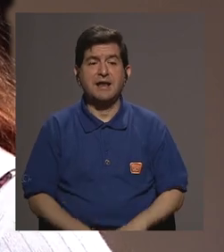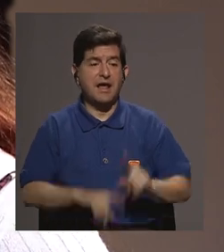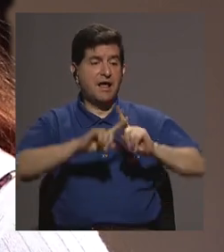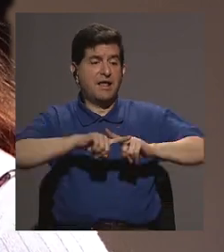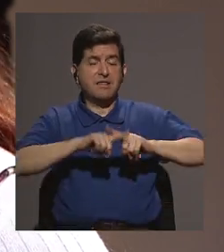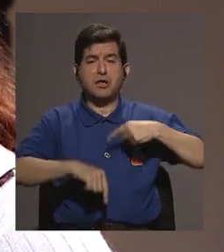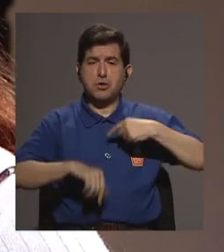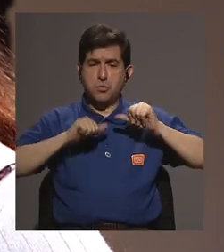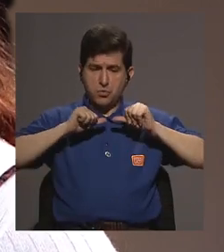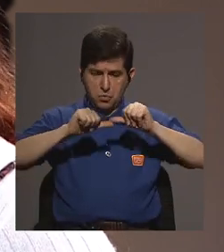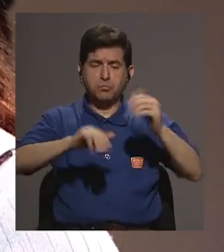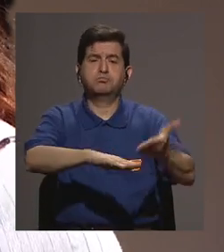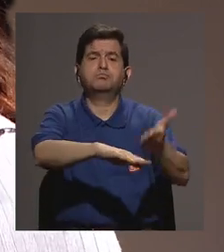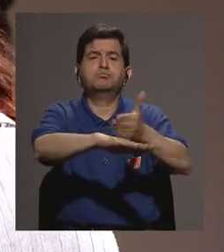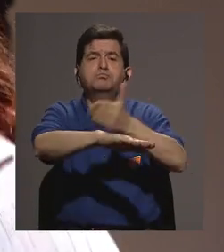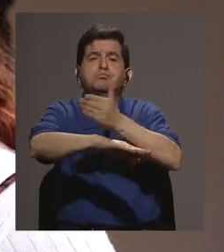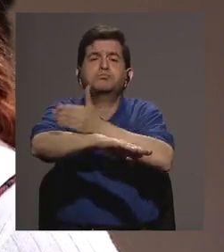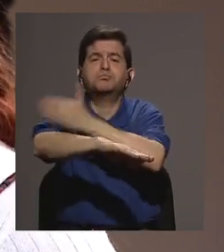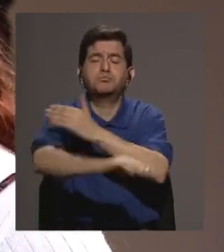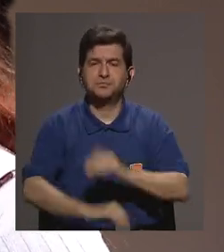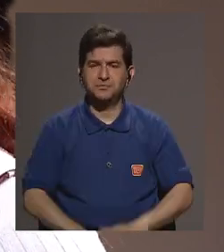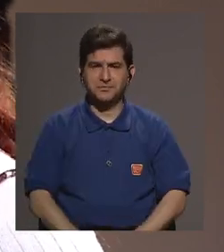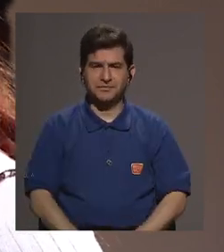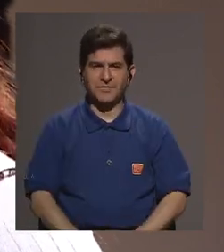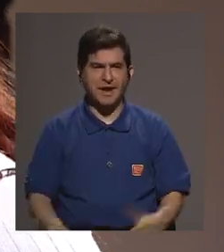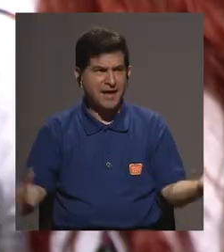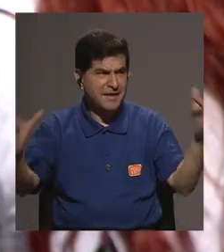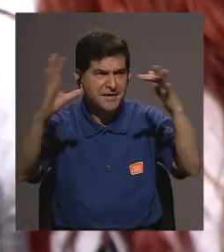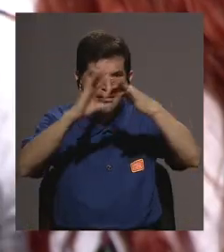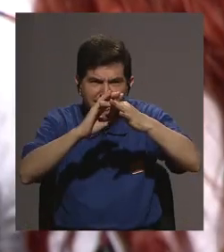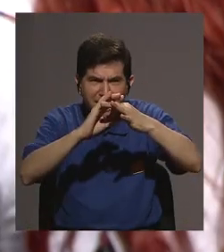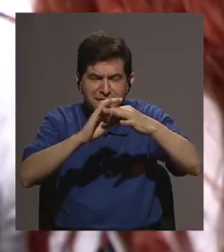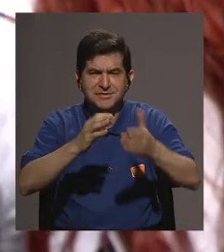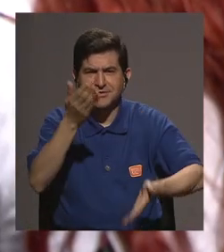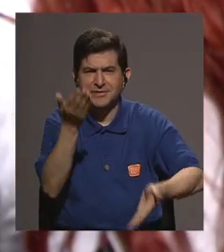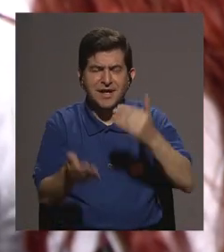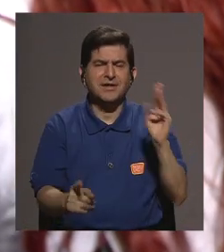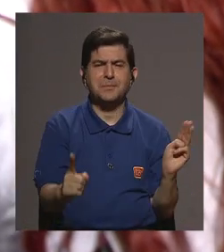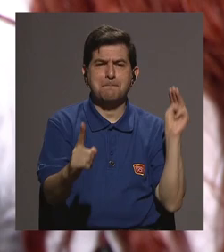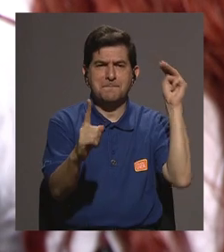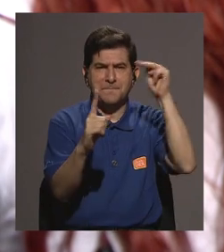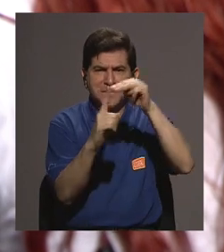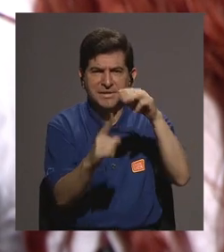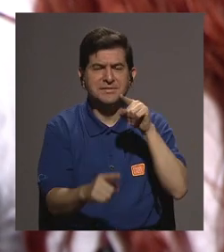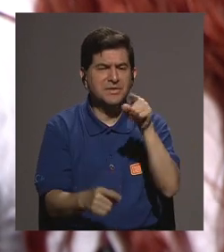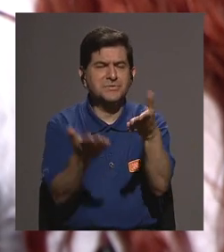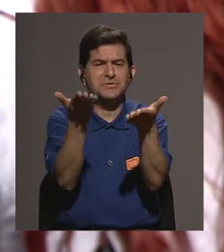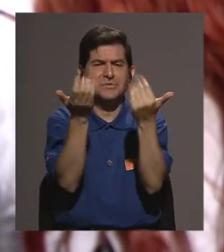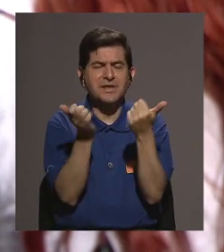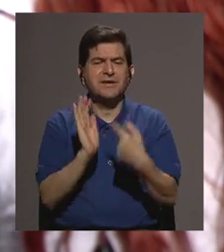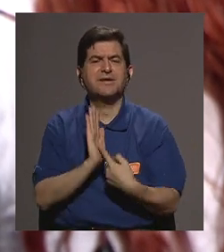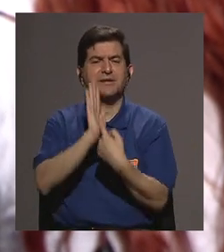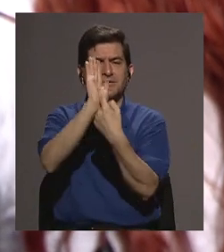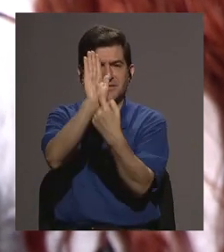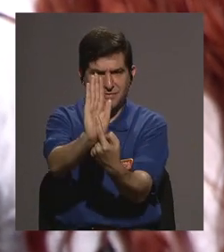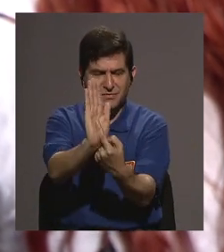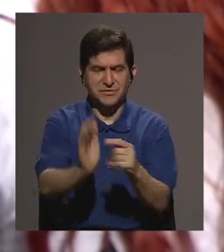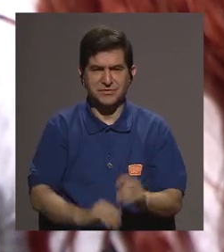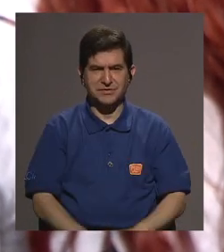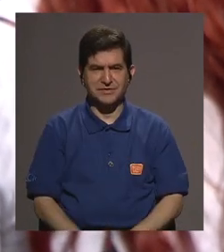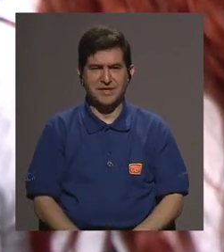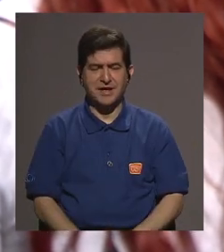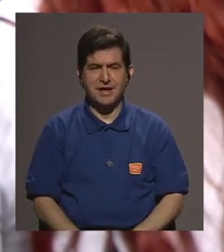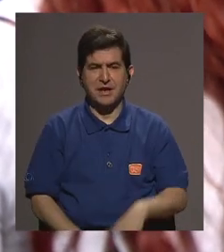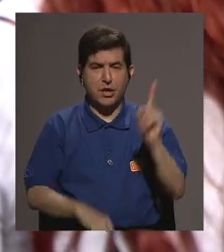y uno puede salir adelante y el propósito de ese mensaje que ustedes quieren llevar